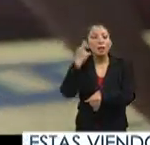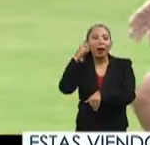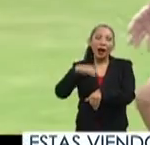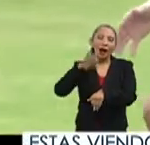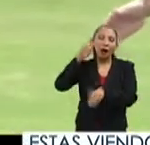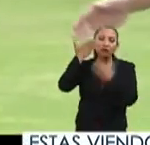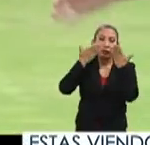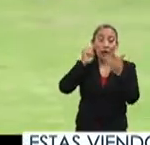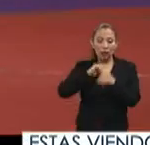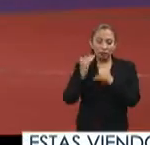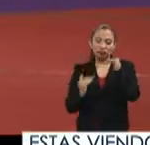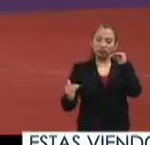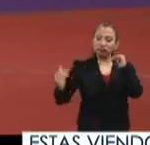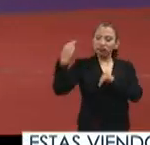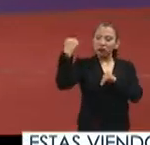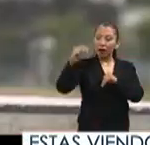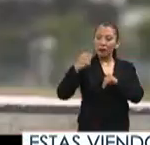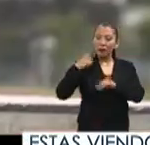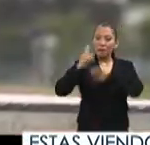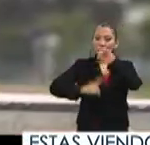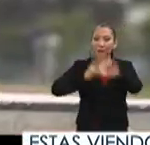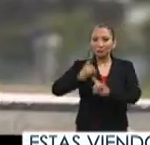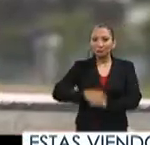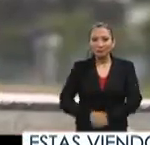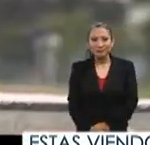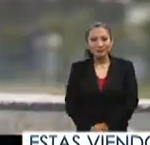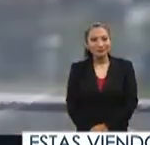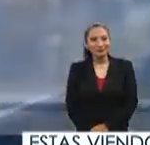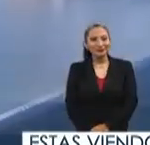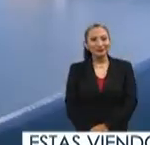mater y han puesto en alto su nombre como deportistas.